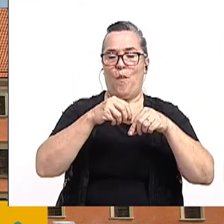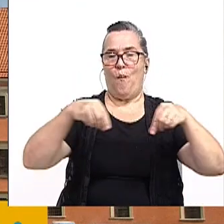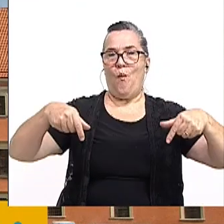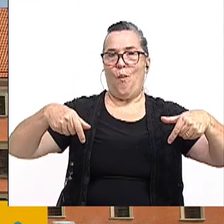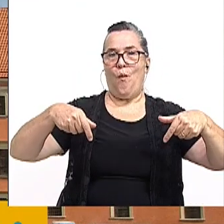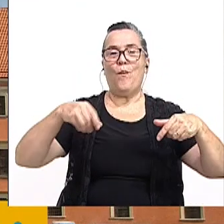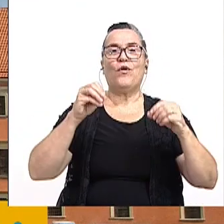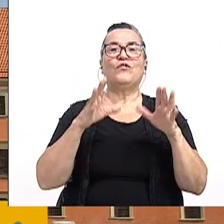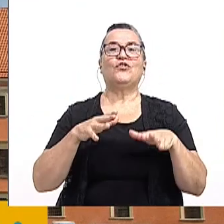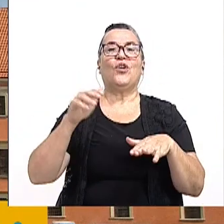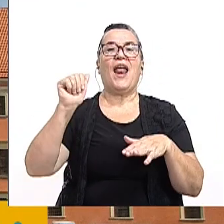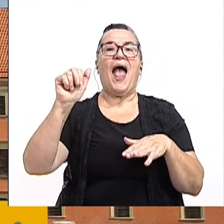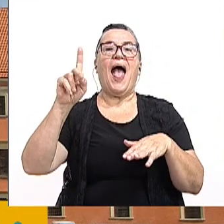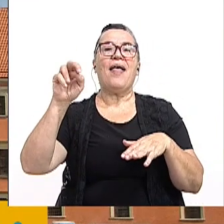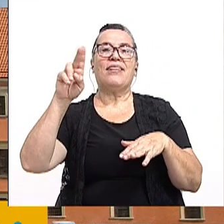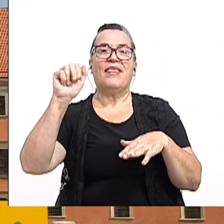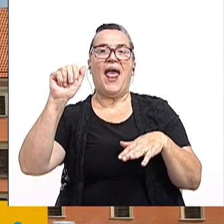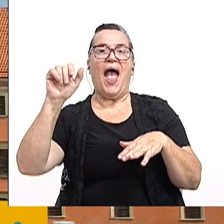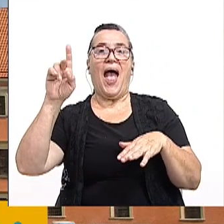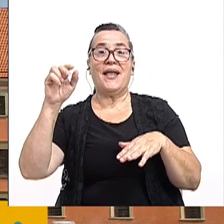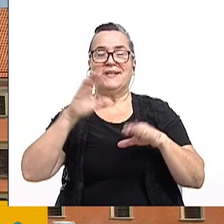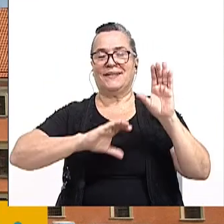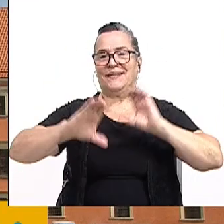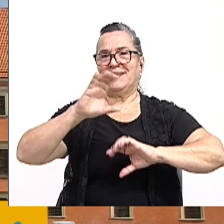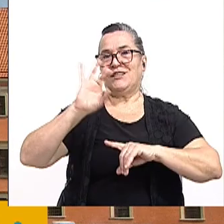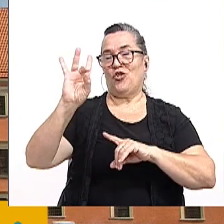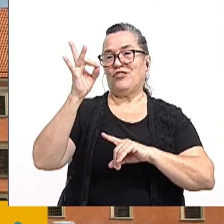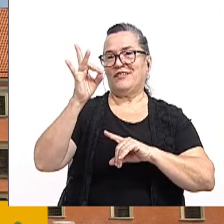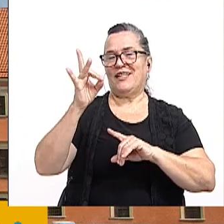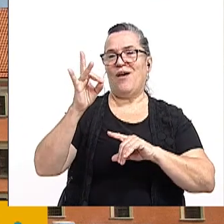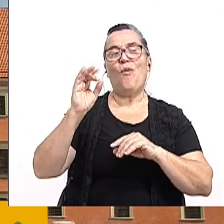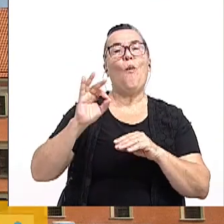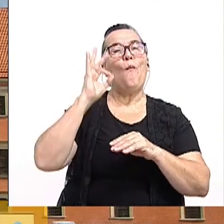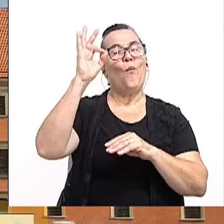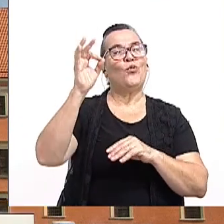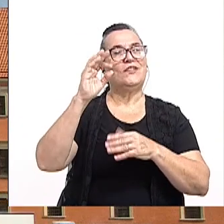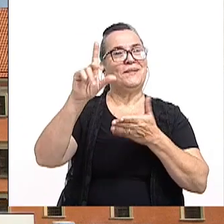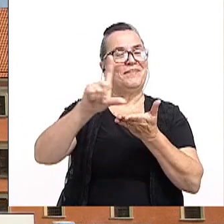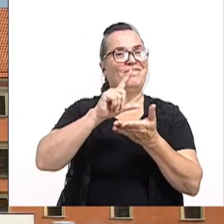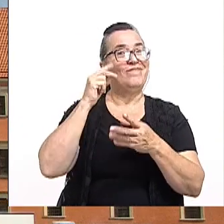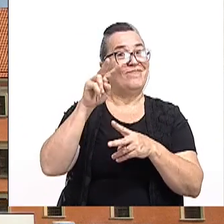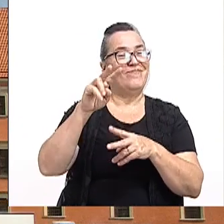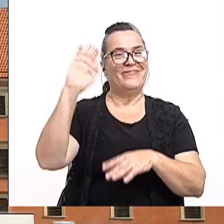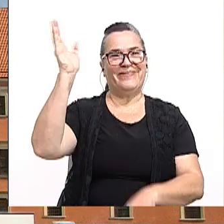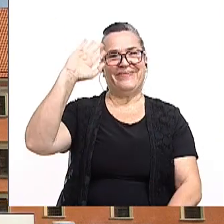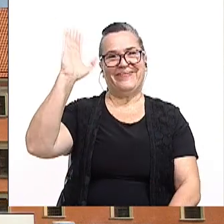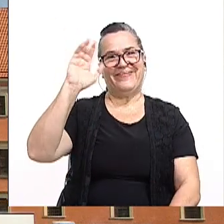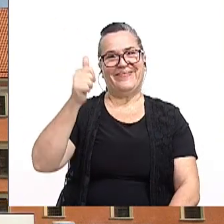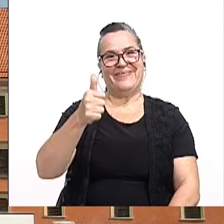Andrea Arias, de Ciencias de 8º año y nos vemos en una próxima clase. Hasta luego.